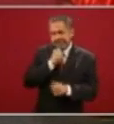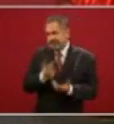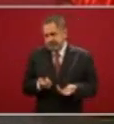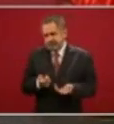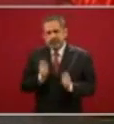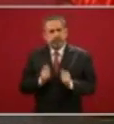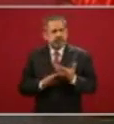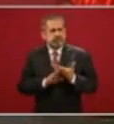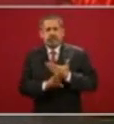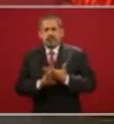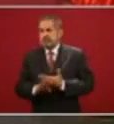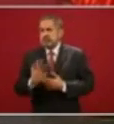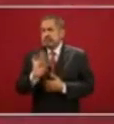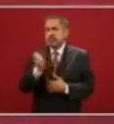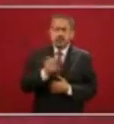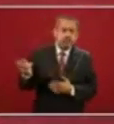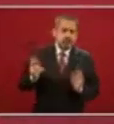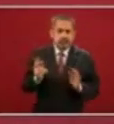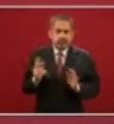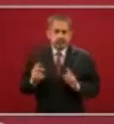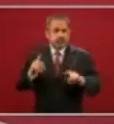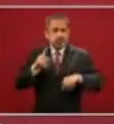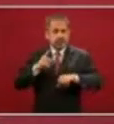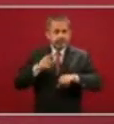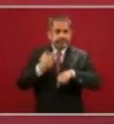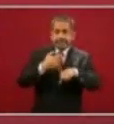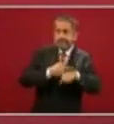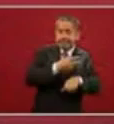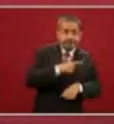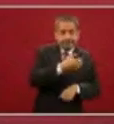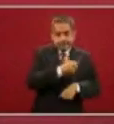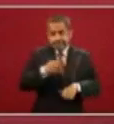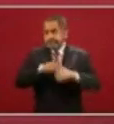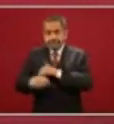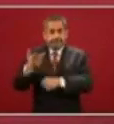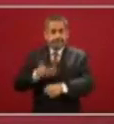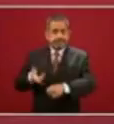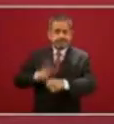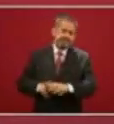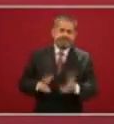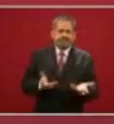que 7 de cada 10 van a tener una enfermedad de cuidado, una enfermedad delicada.